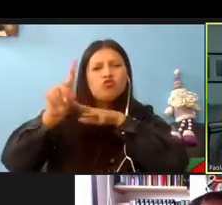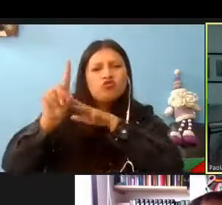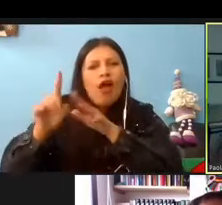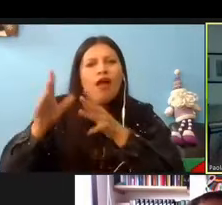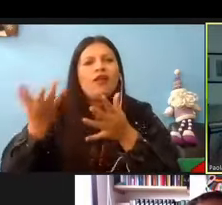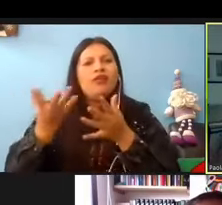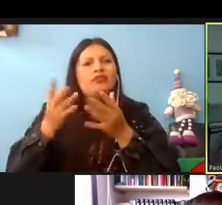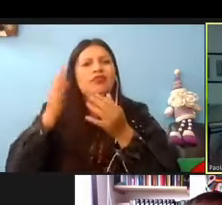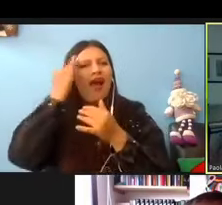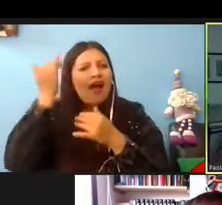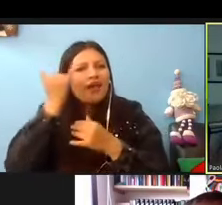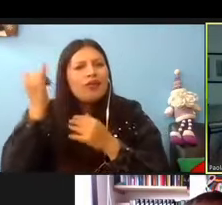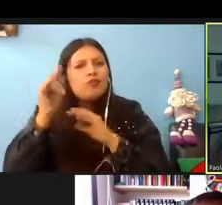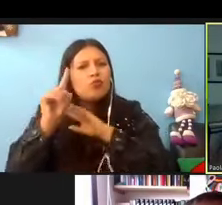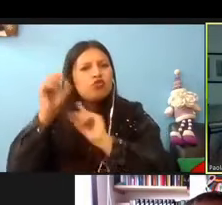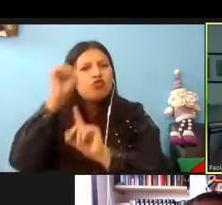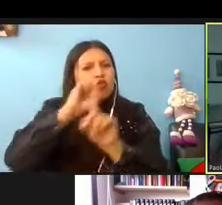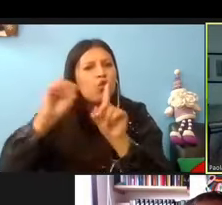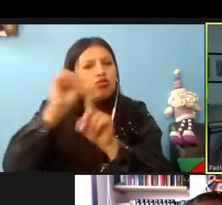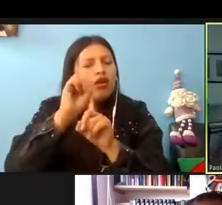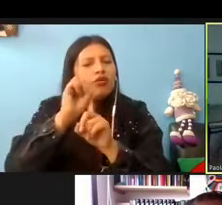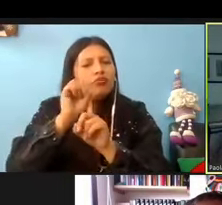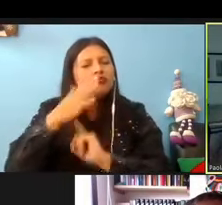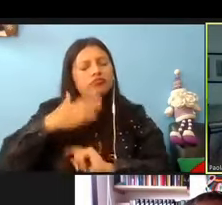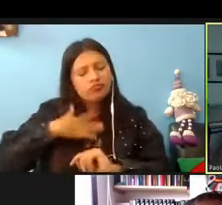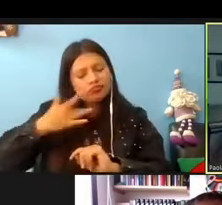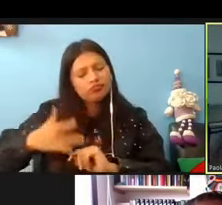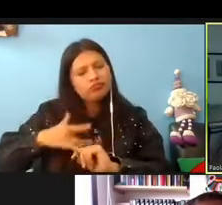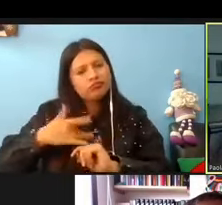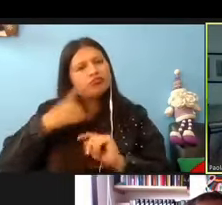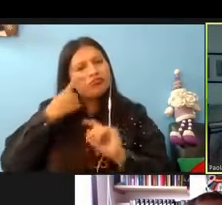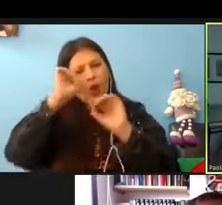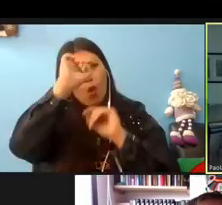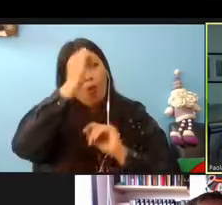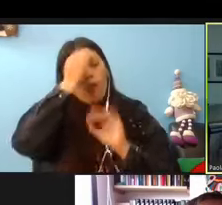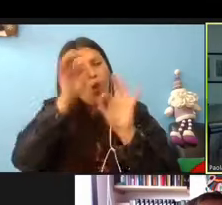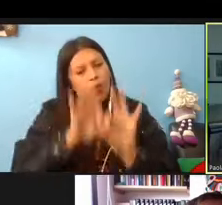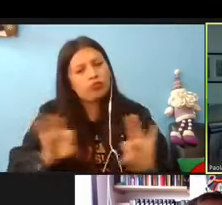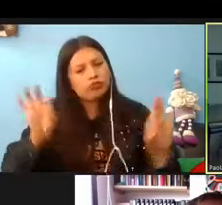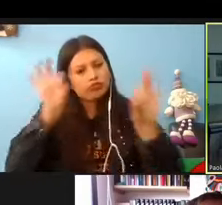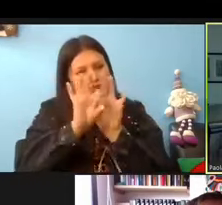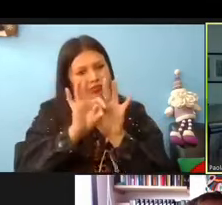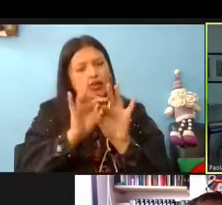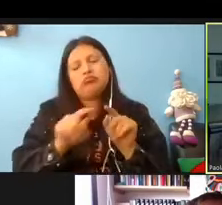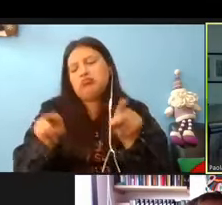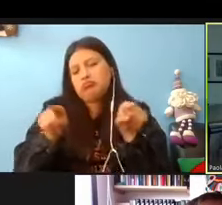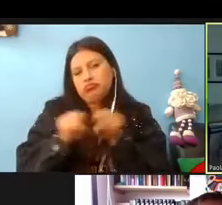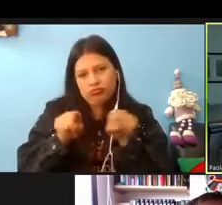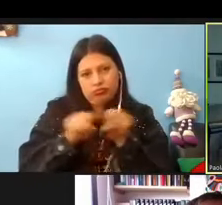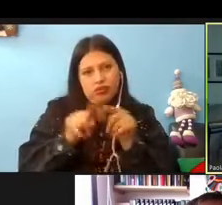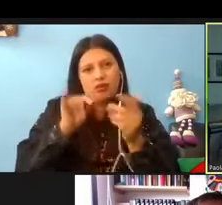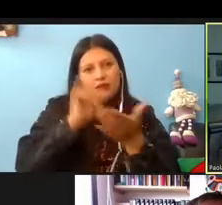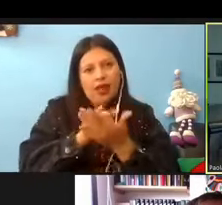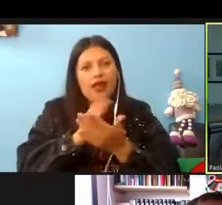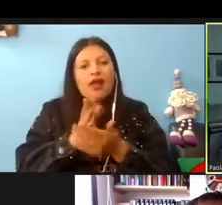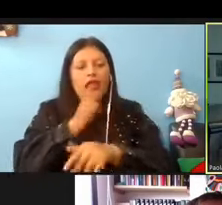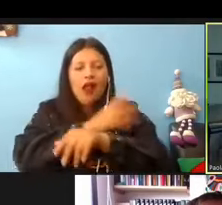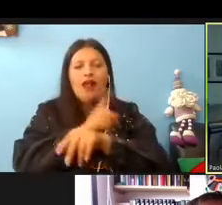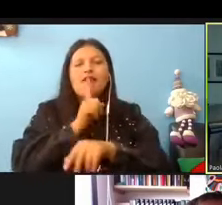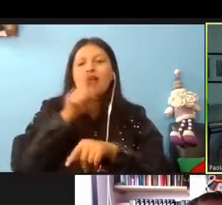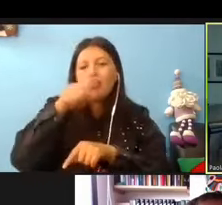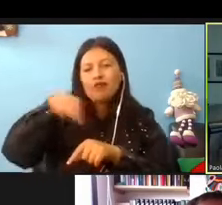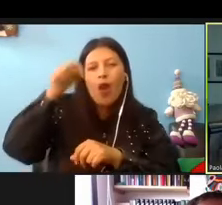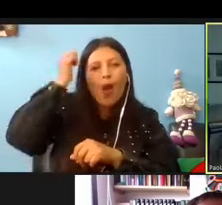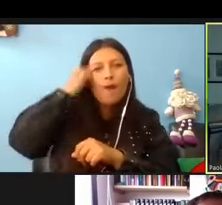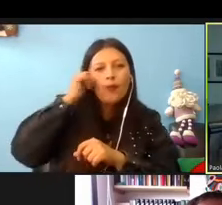académicos, movimientos sociales. Digamos que a mí esto me parece prioritario, y al igual que pues lo que estaban diciendo los